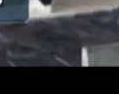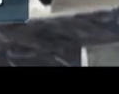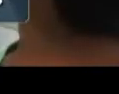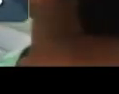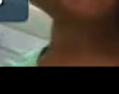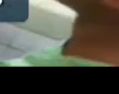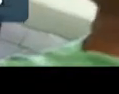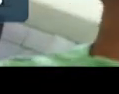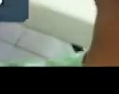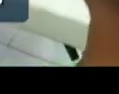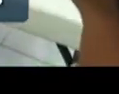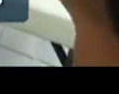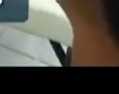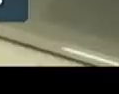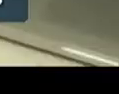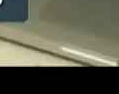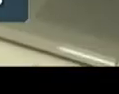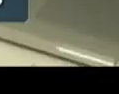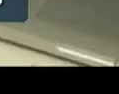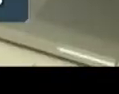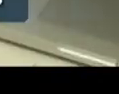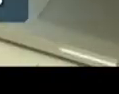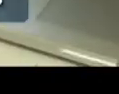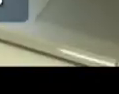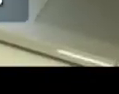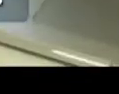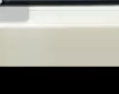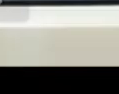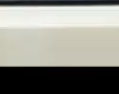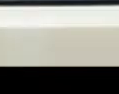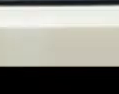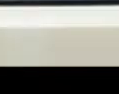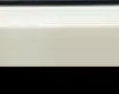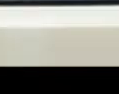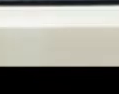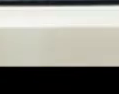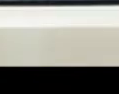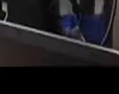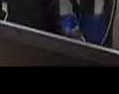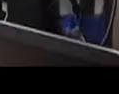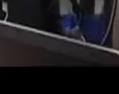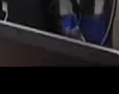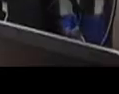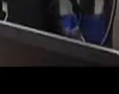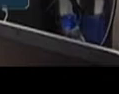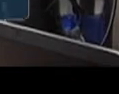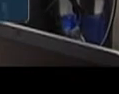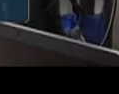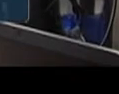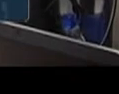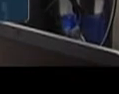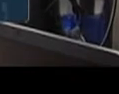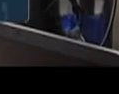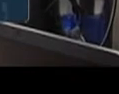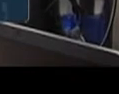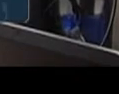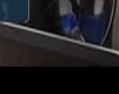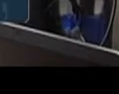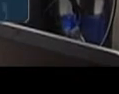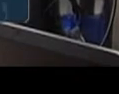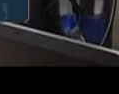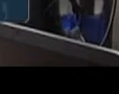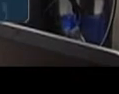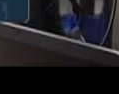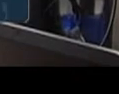descansen, pero que si tienen alguna vocación educativa, se les apoye para incrementar su aprendizaje. Era algo que no habíamos visto